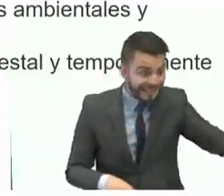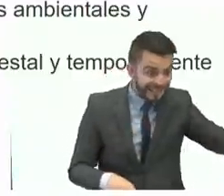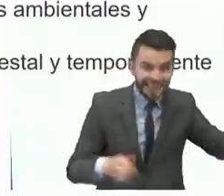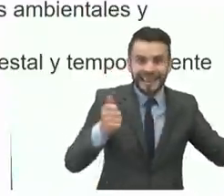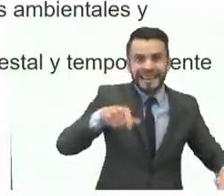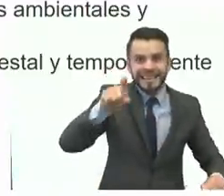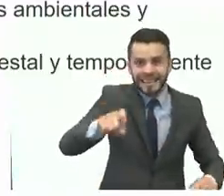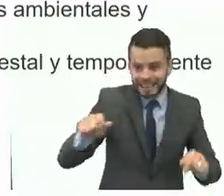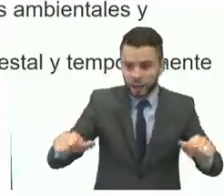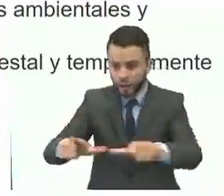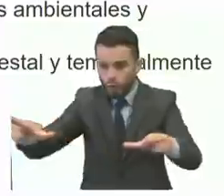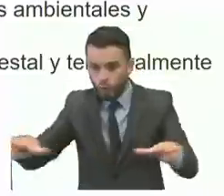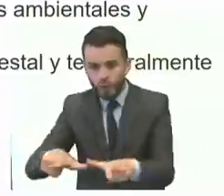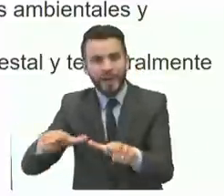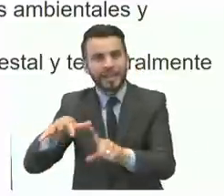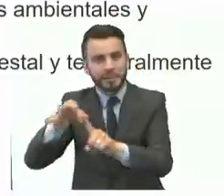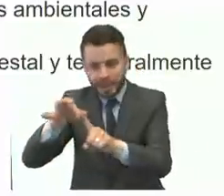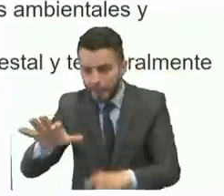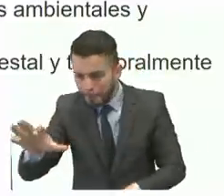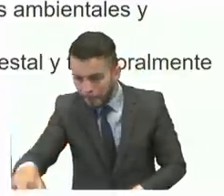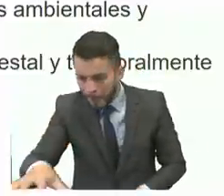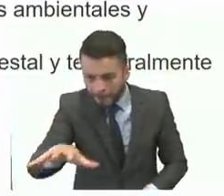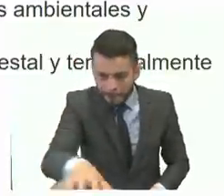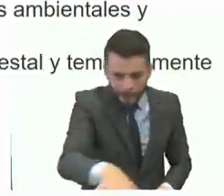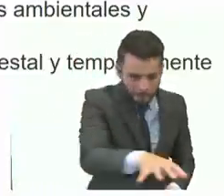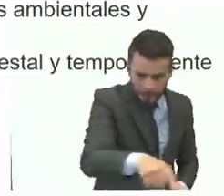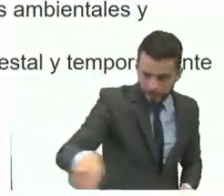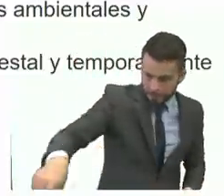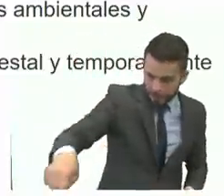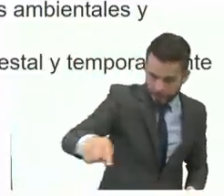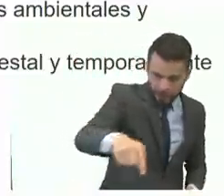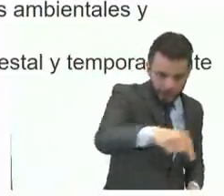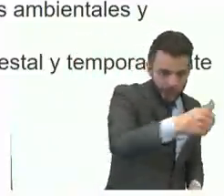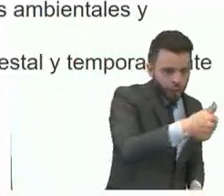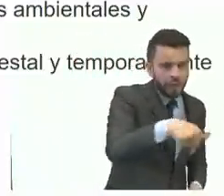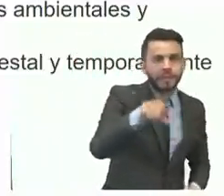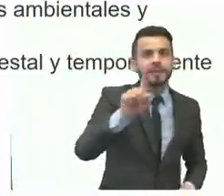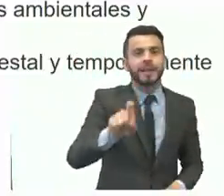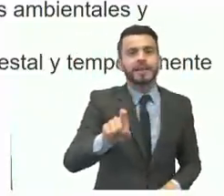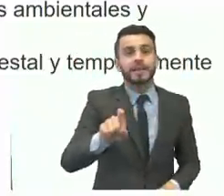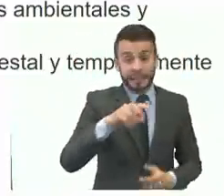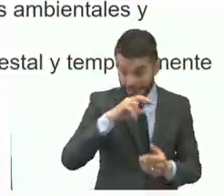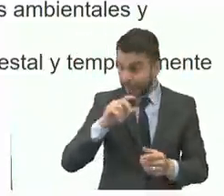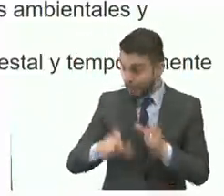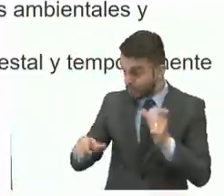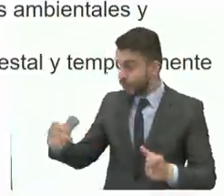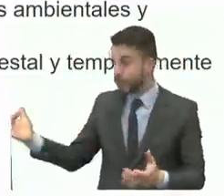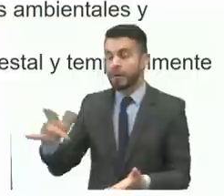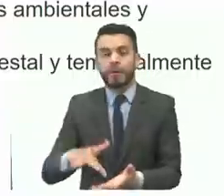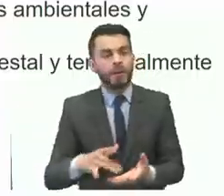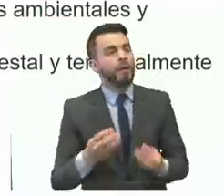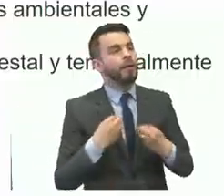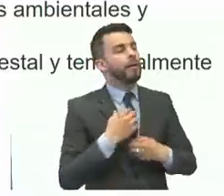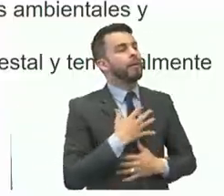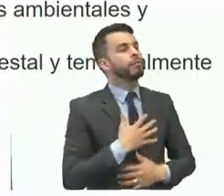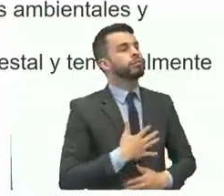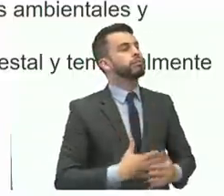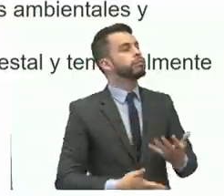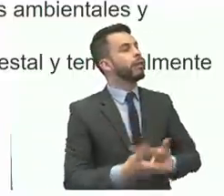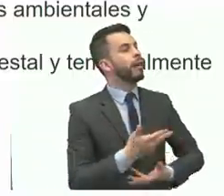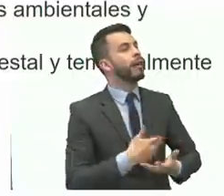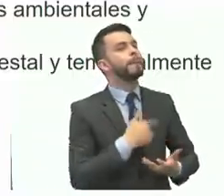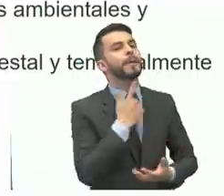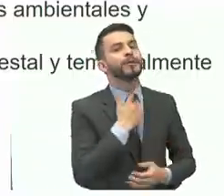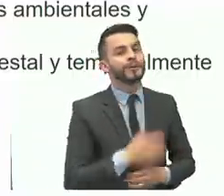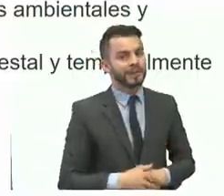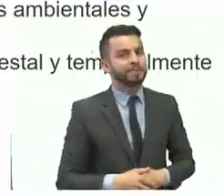vamos a hacer sobre el corredor. Entonces creemos que cumple con el criterio de sentido del lugar. Ahora bien, en términos de movilidad